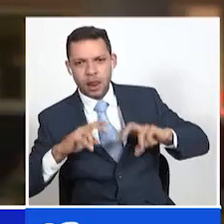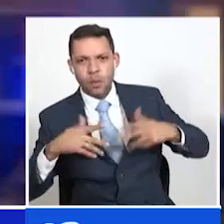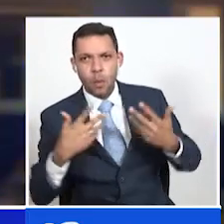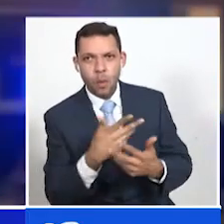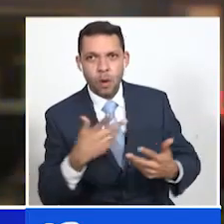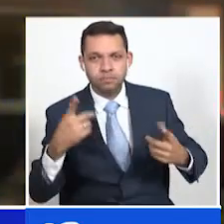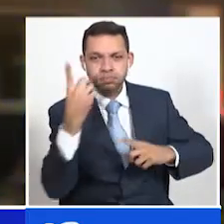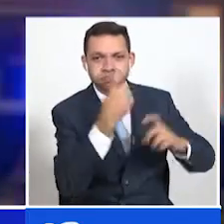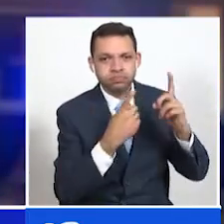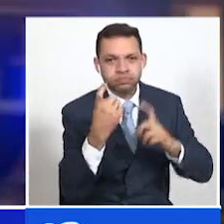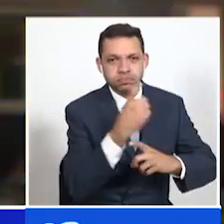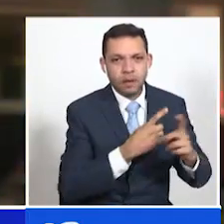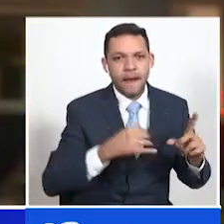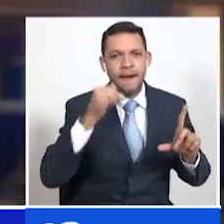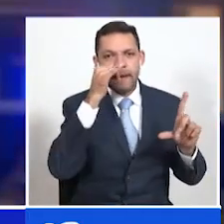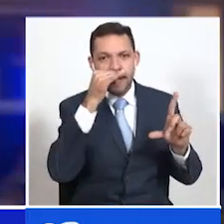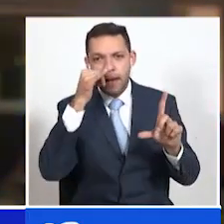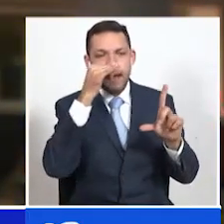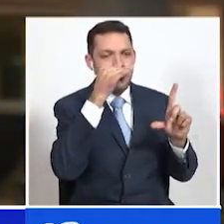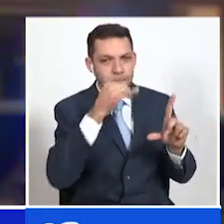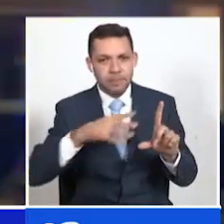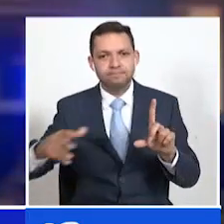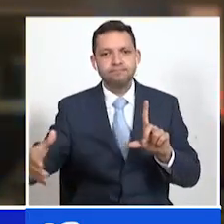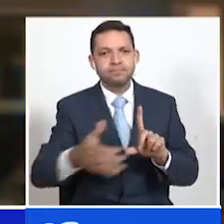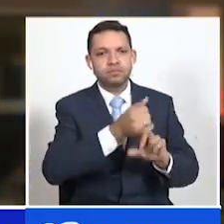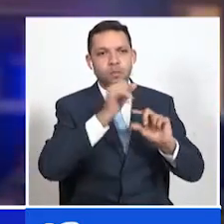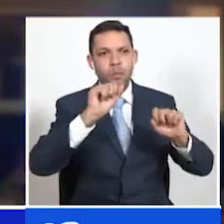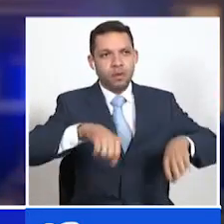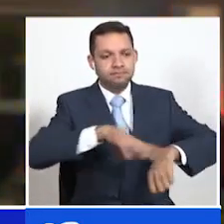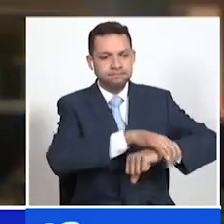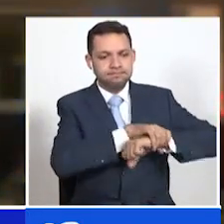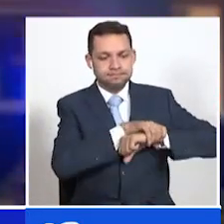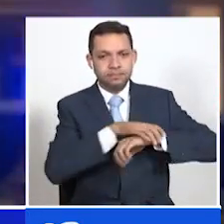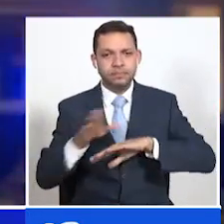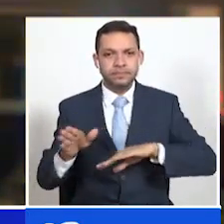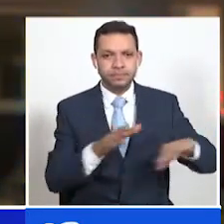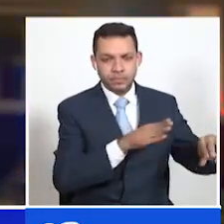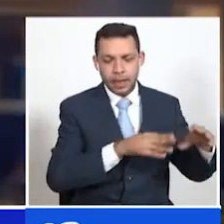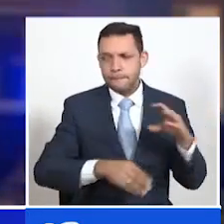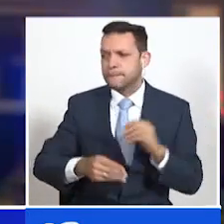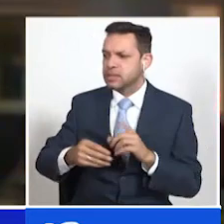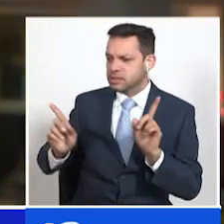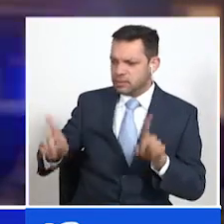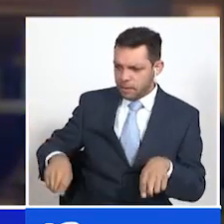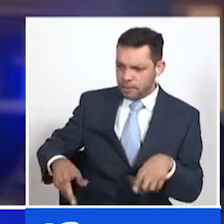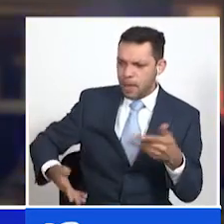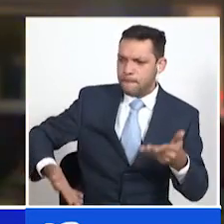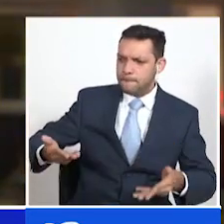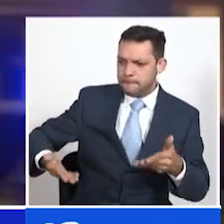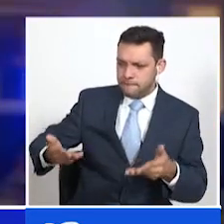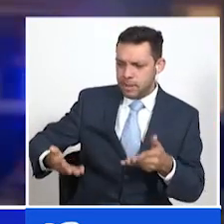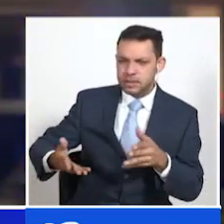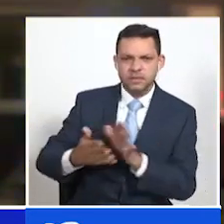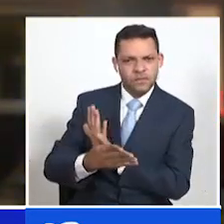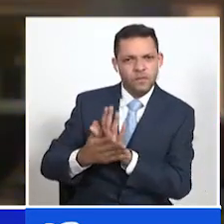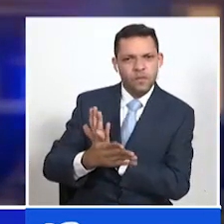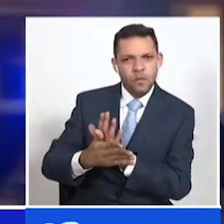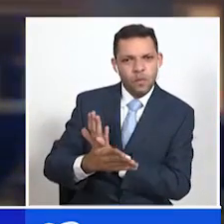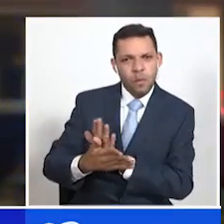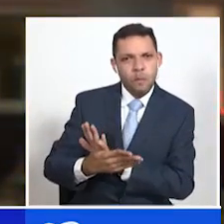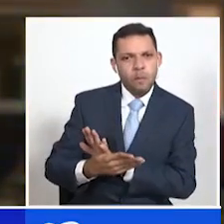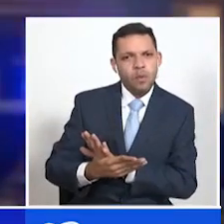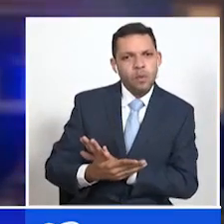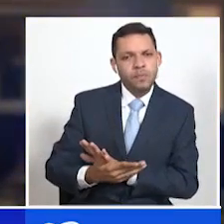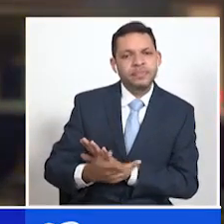materiales probatorios a través de las cámaras con el fin de dar con los responsables de este hecho. También encontramos dentro de este balance judicial que